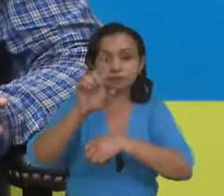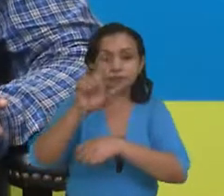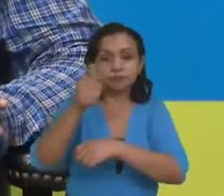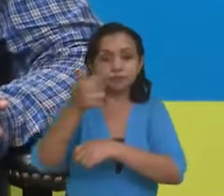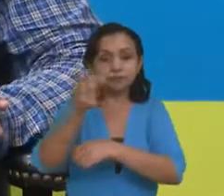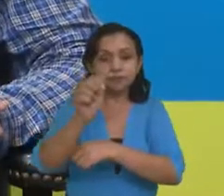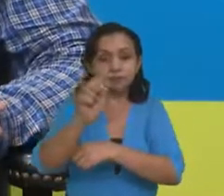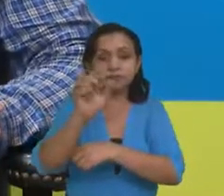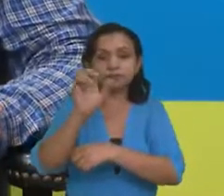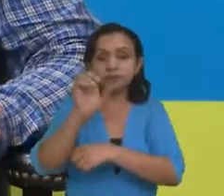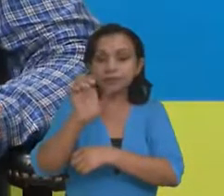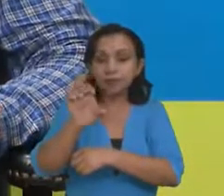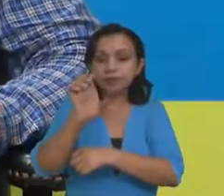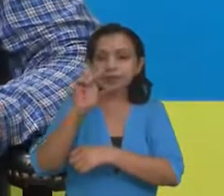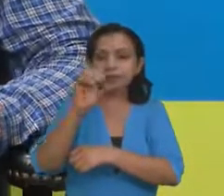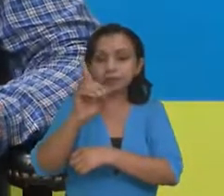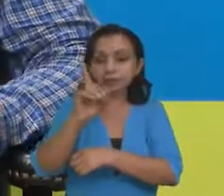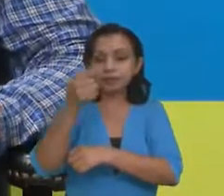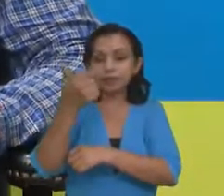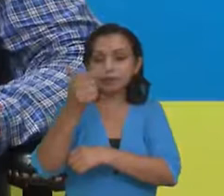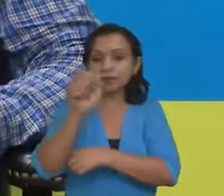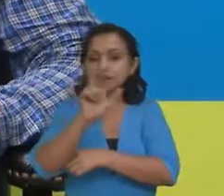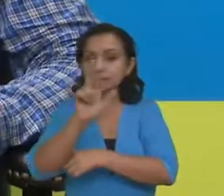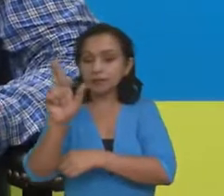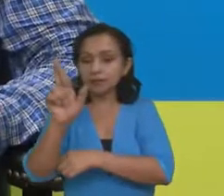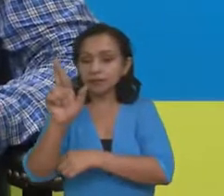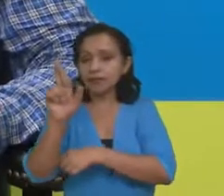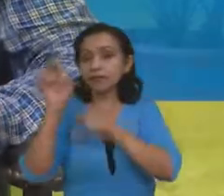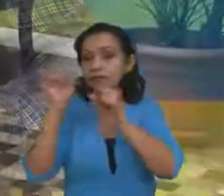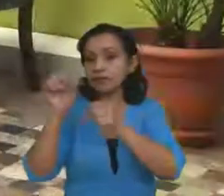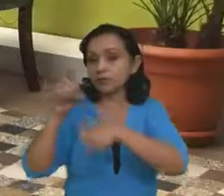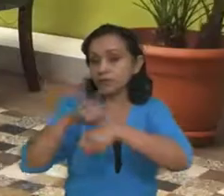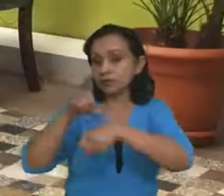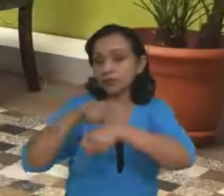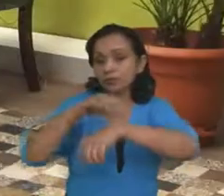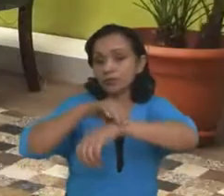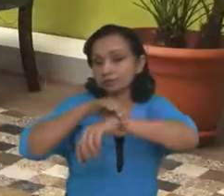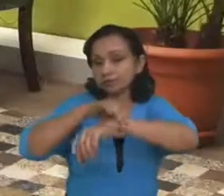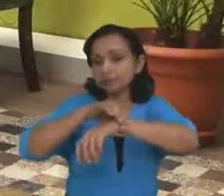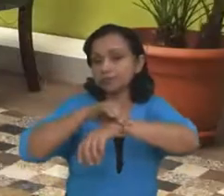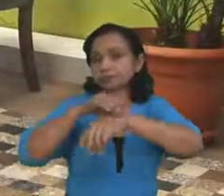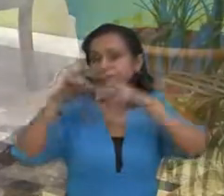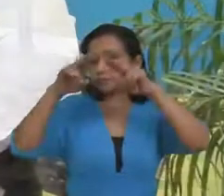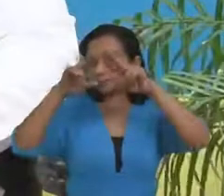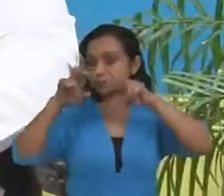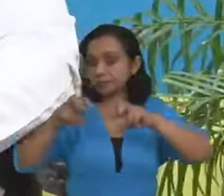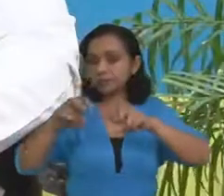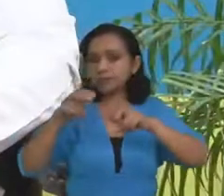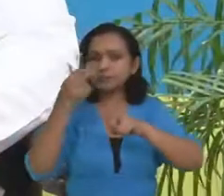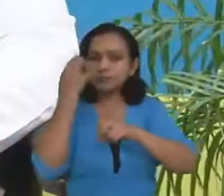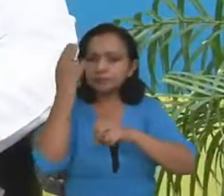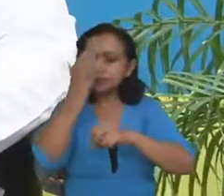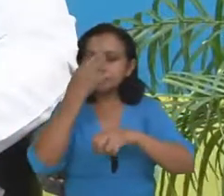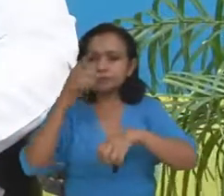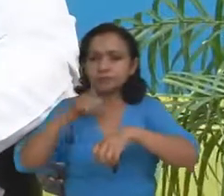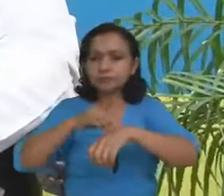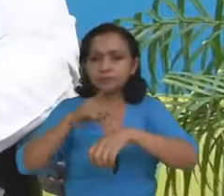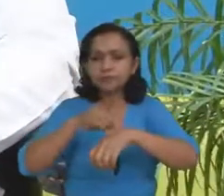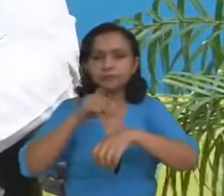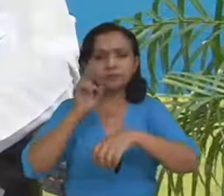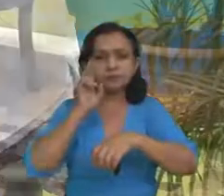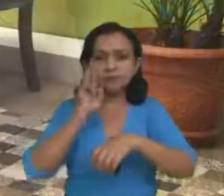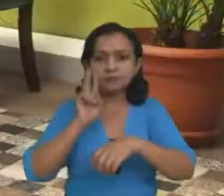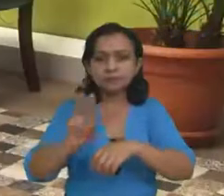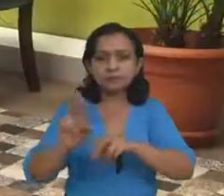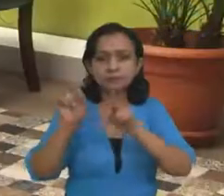es ortopedista del Hospital Fernando Vélez Pai. Una pregunta muy interesante, doctor. Yo lo he visto muy frecuente en